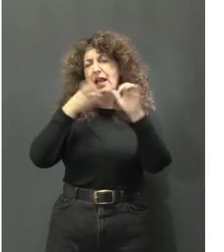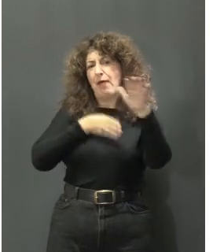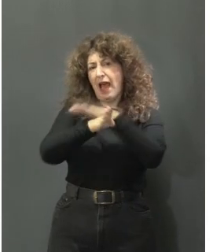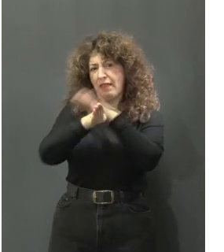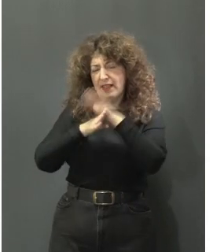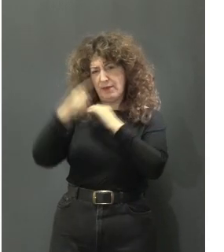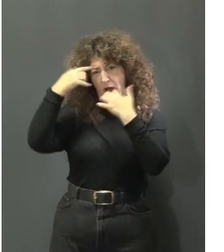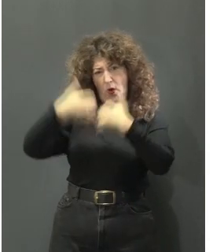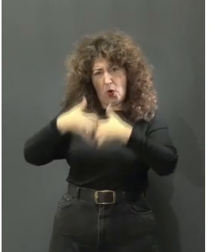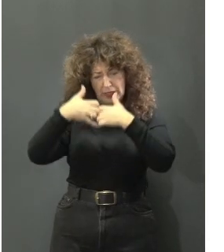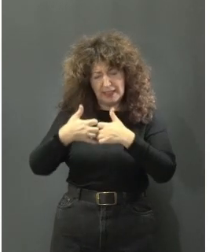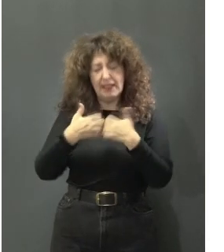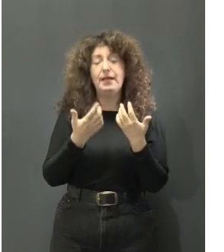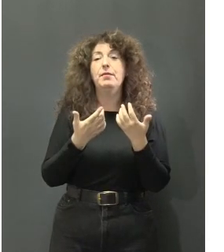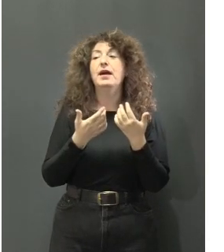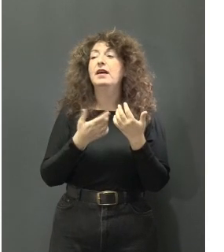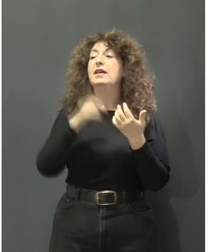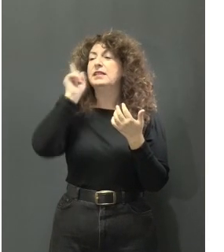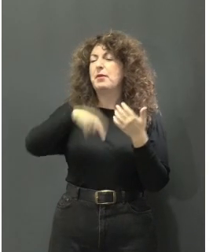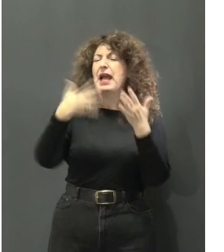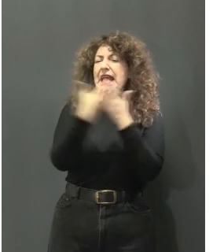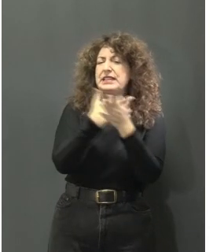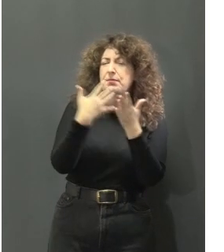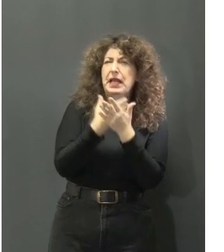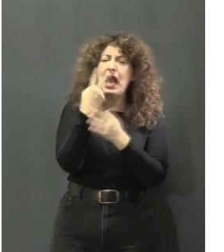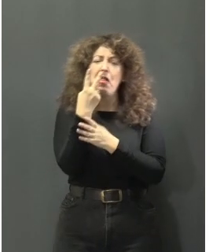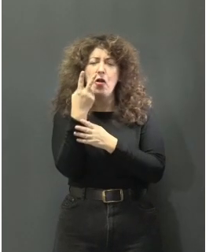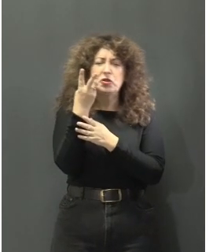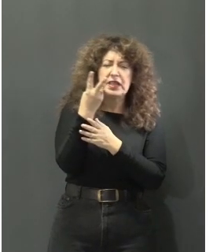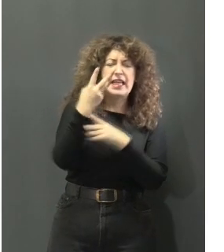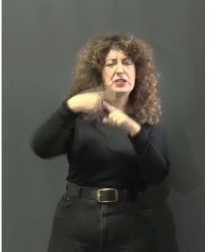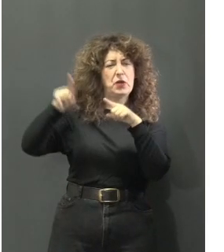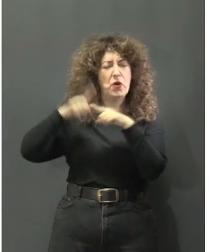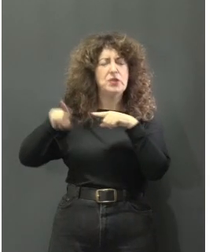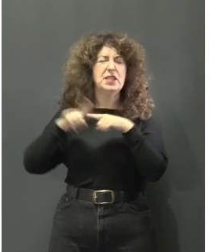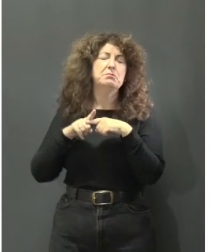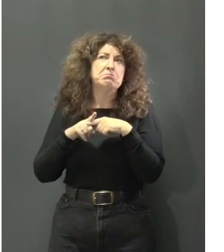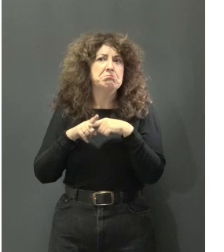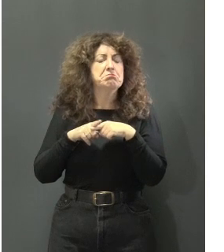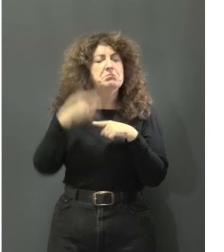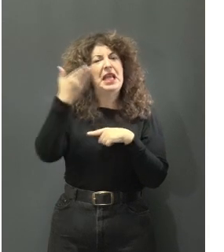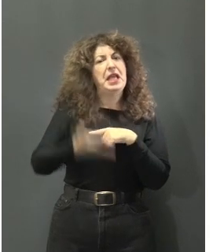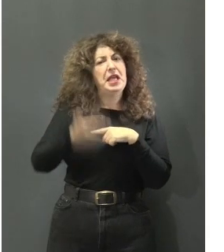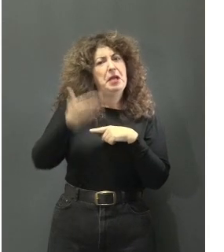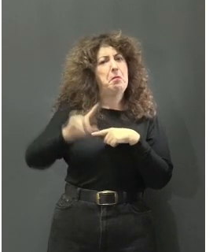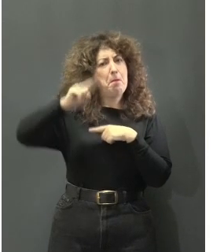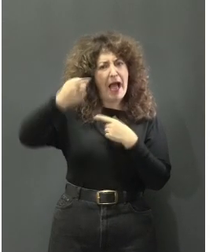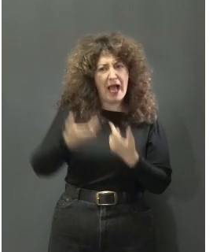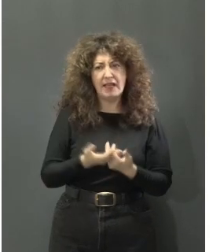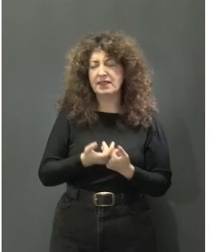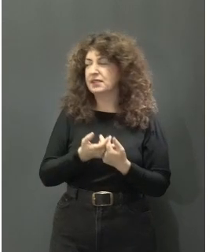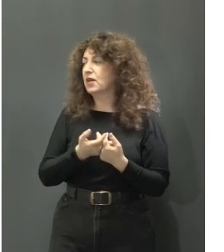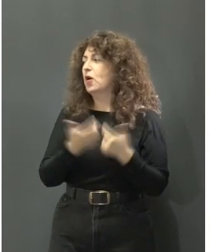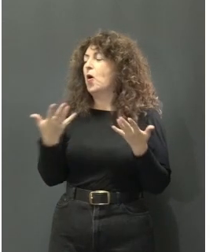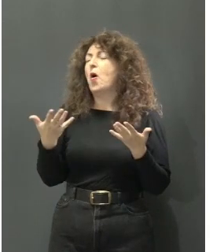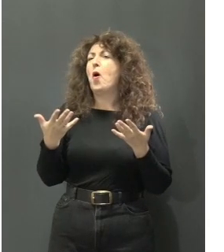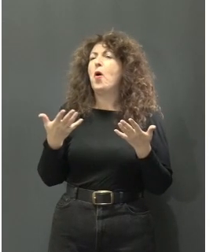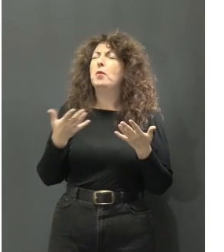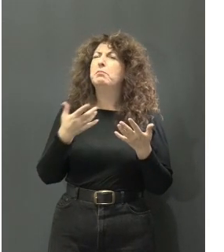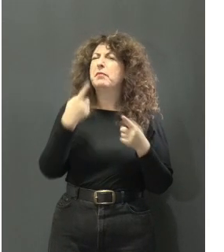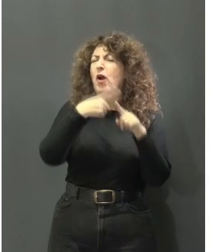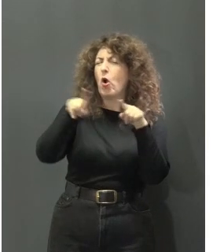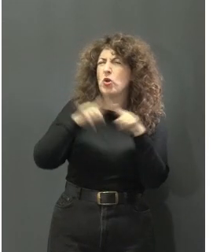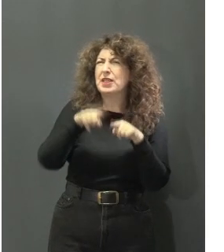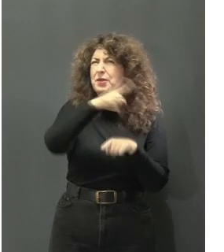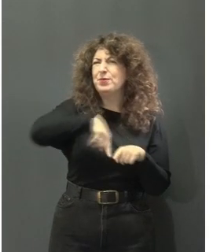accesibilidad cognitiva, y nos explicaréis un poquito pues 2 o 3 aspectos que quizá han sido los más relevantes o en los que más barreras habéis